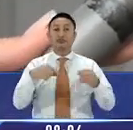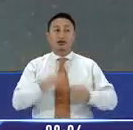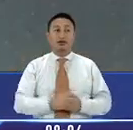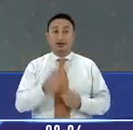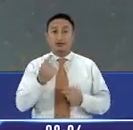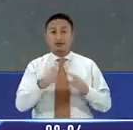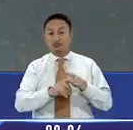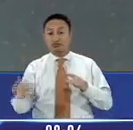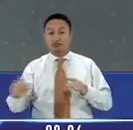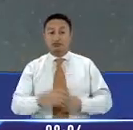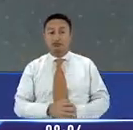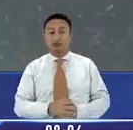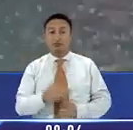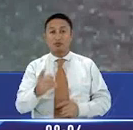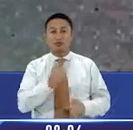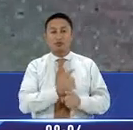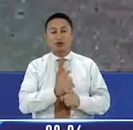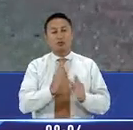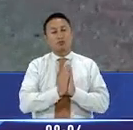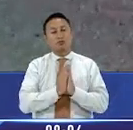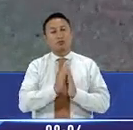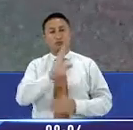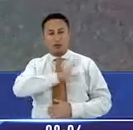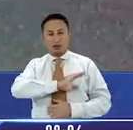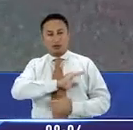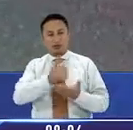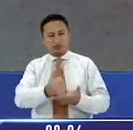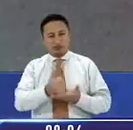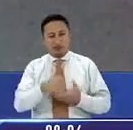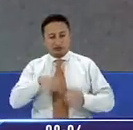y piden por eso la intervención del municipio